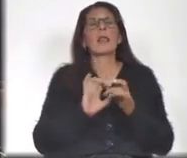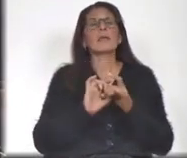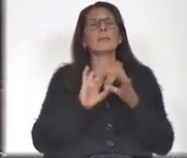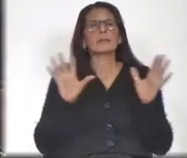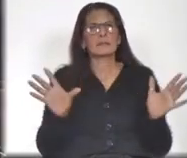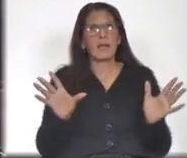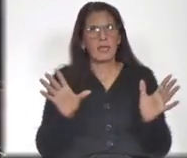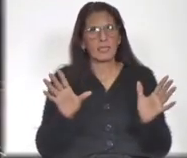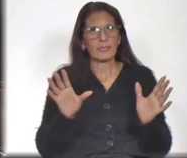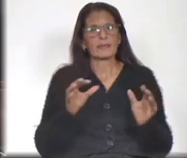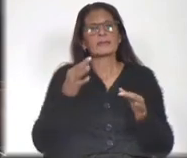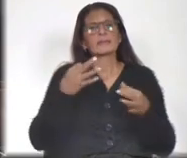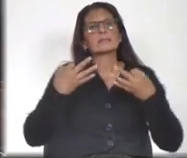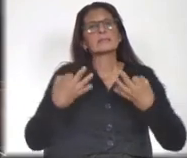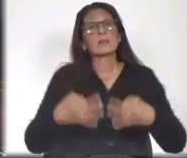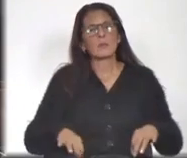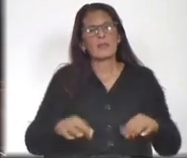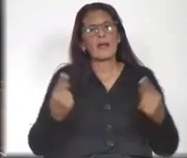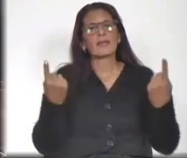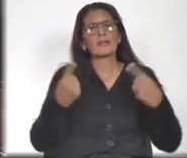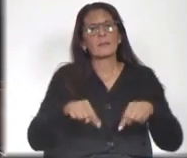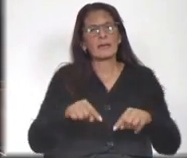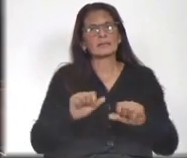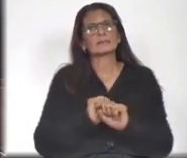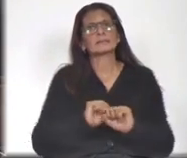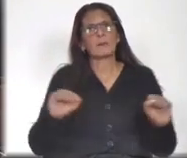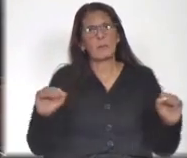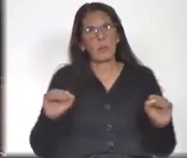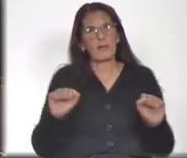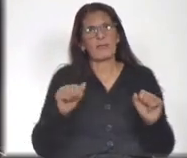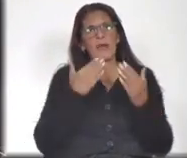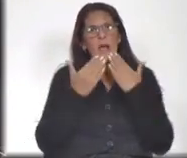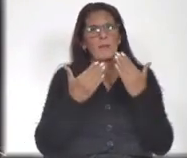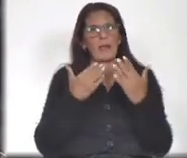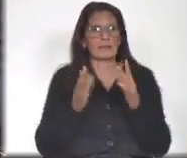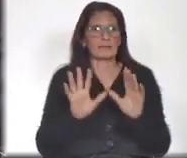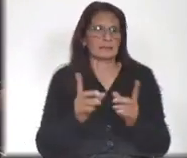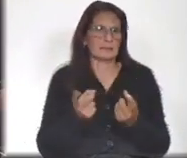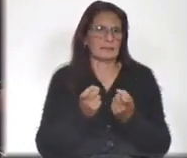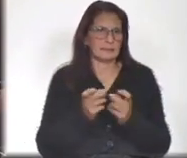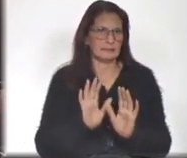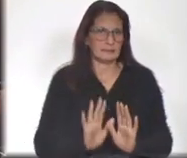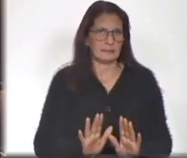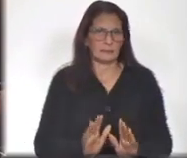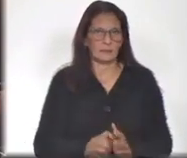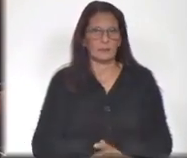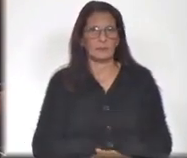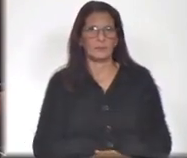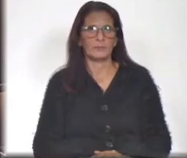libertad y asegurar que el debate se pueda dar con la amplitud necesaria.